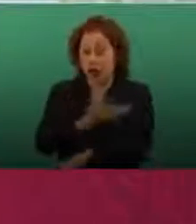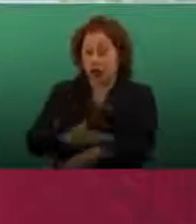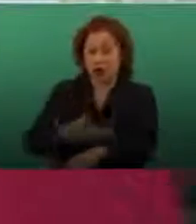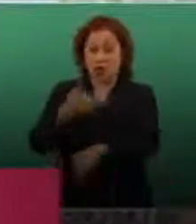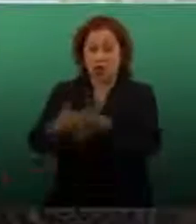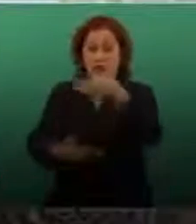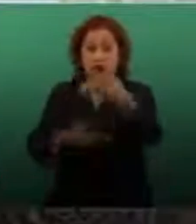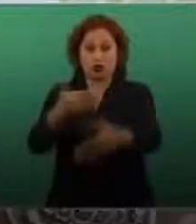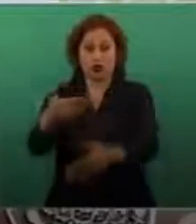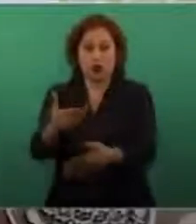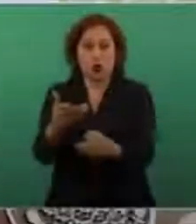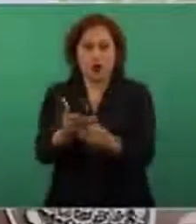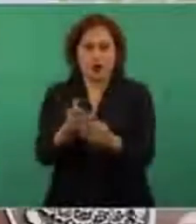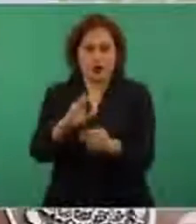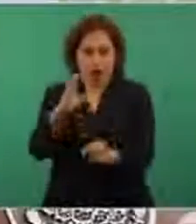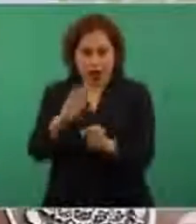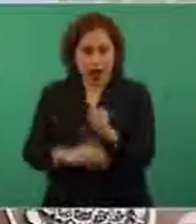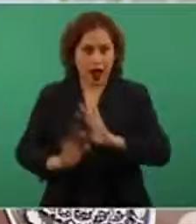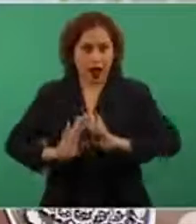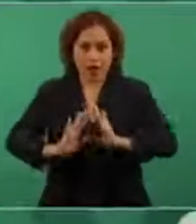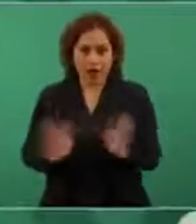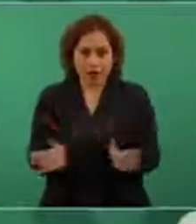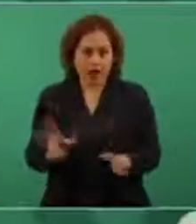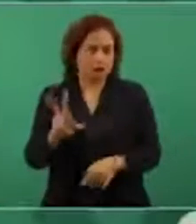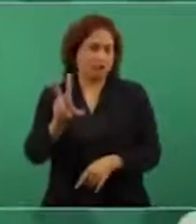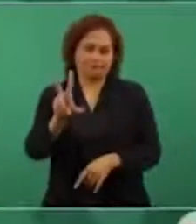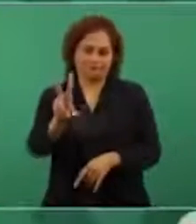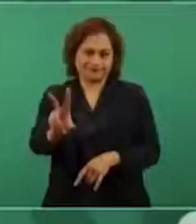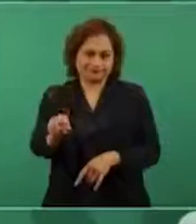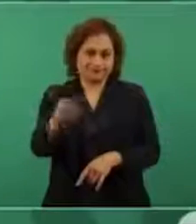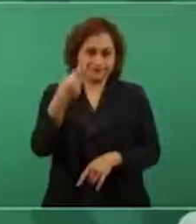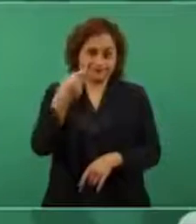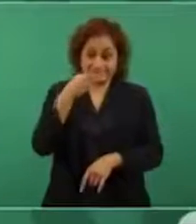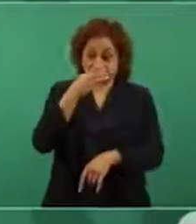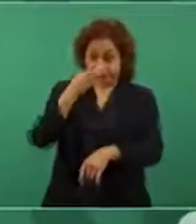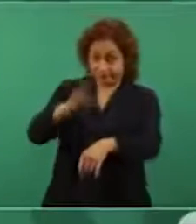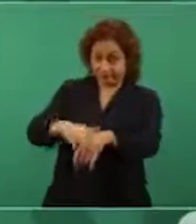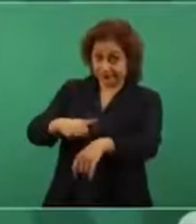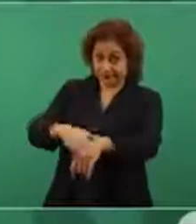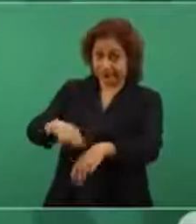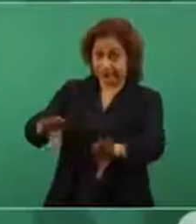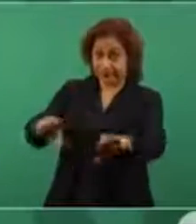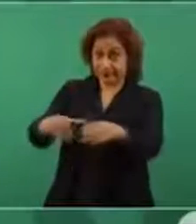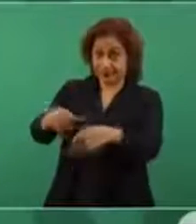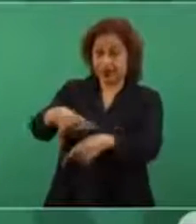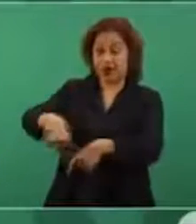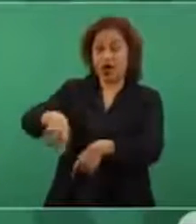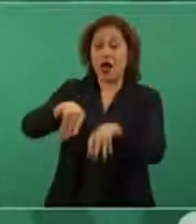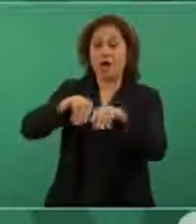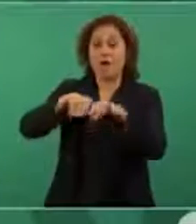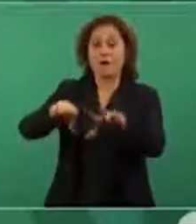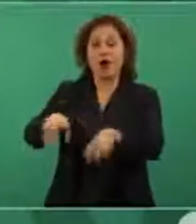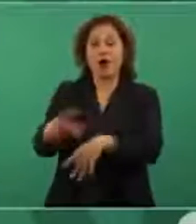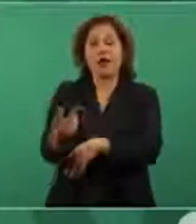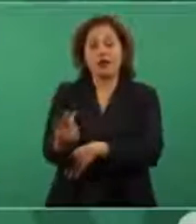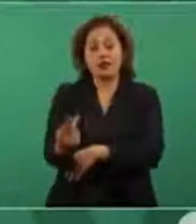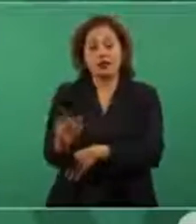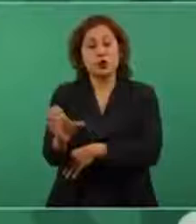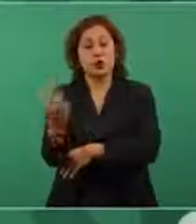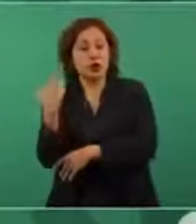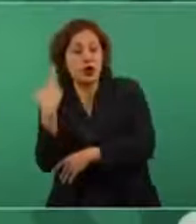la prensa conservadora ha hecho creer de que ya